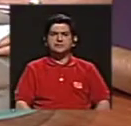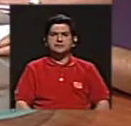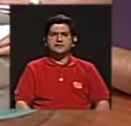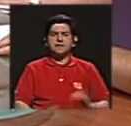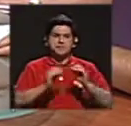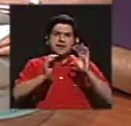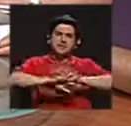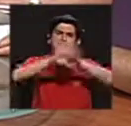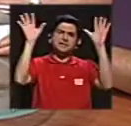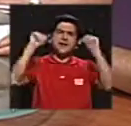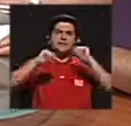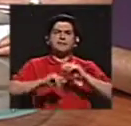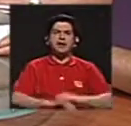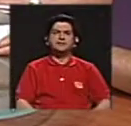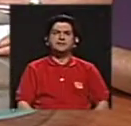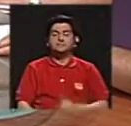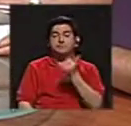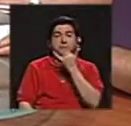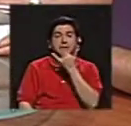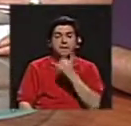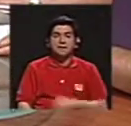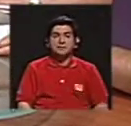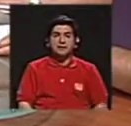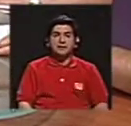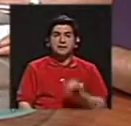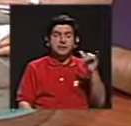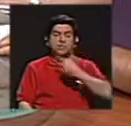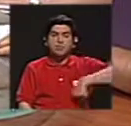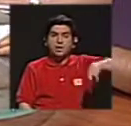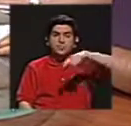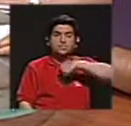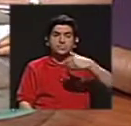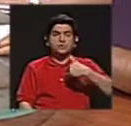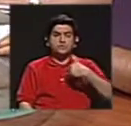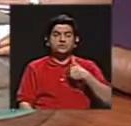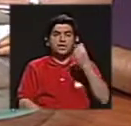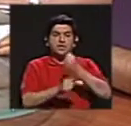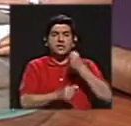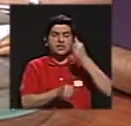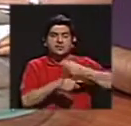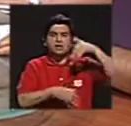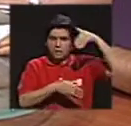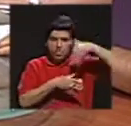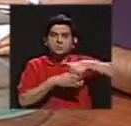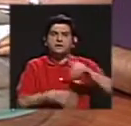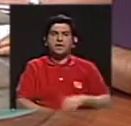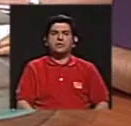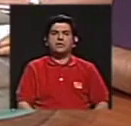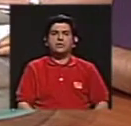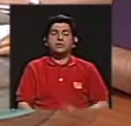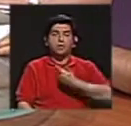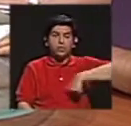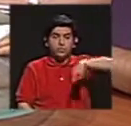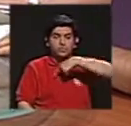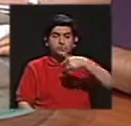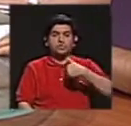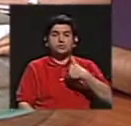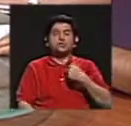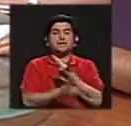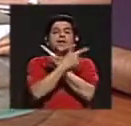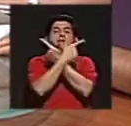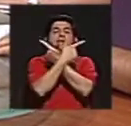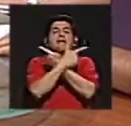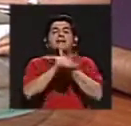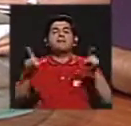más clara, resulta que también nosotros tenemos que hacer un trabajo interior. Es decir, también nosotros tenemos que